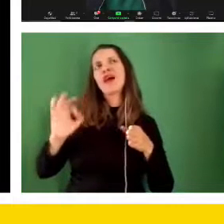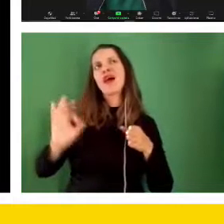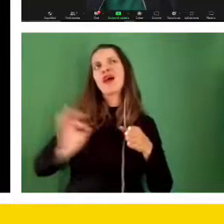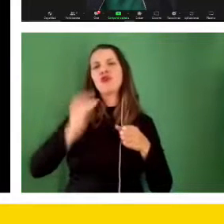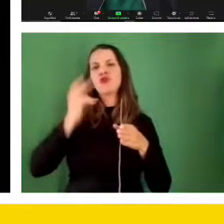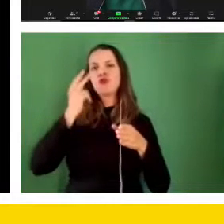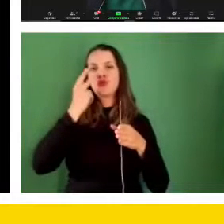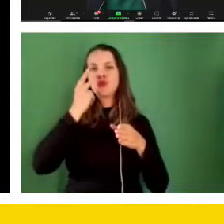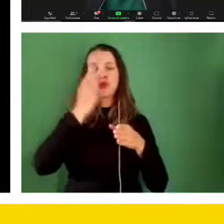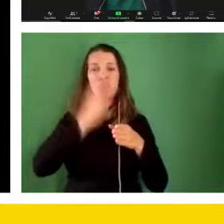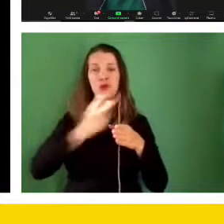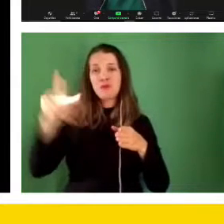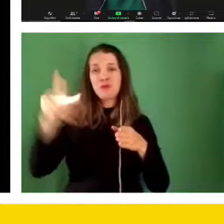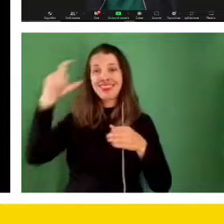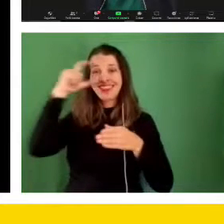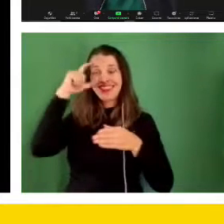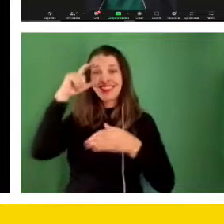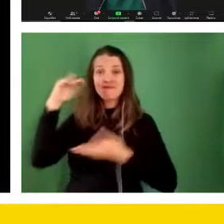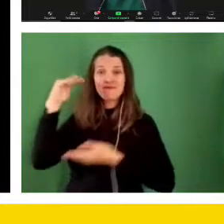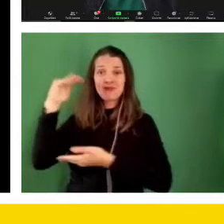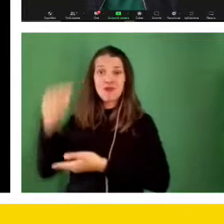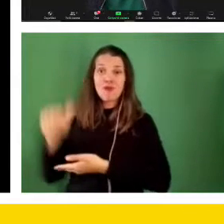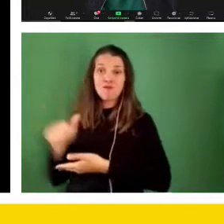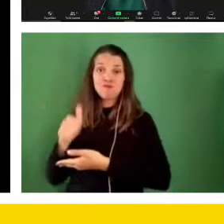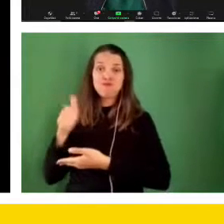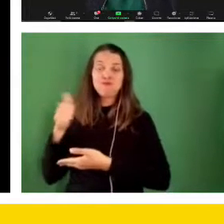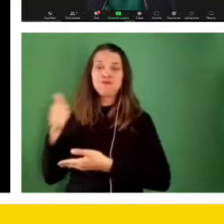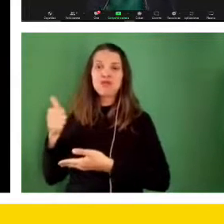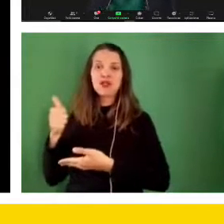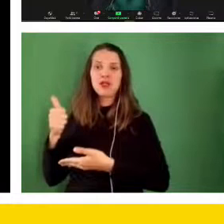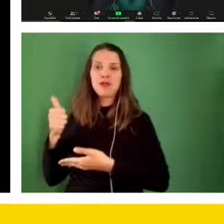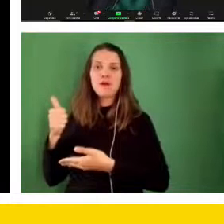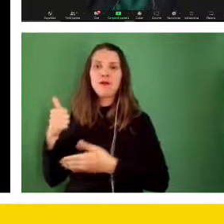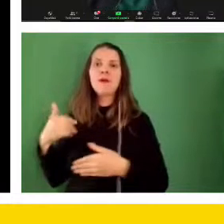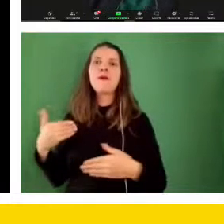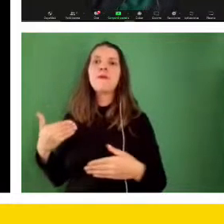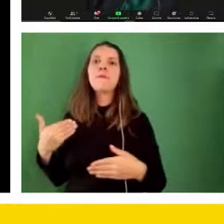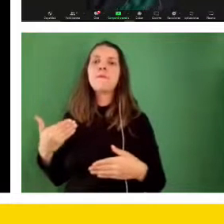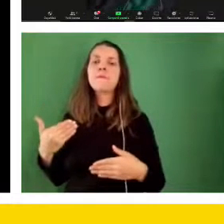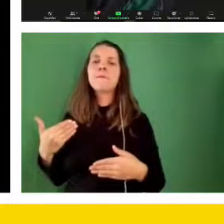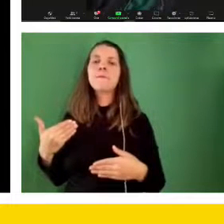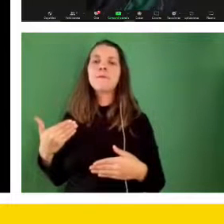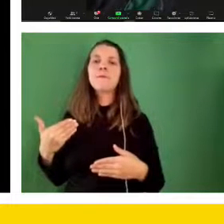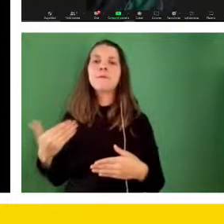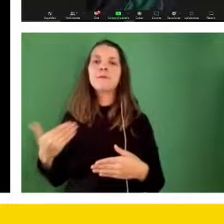ustedes comprenderán que en un distrito en el cual se ha construido,